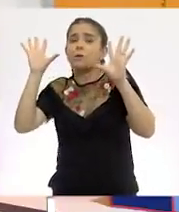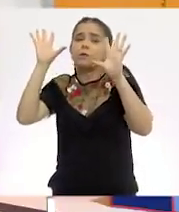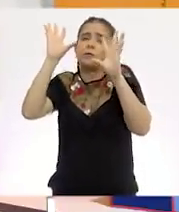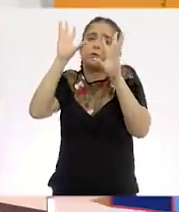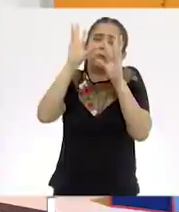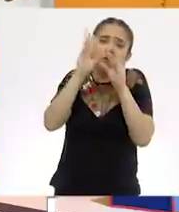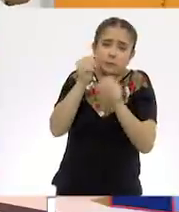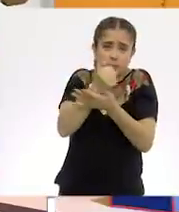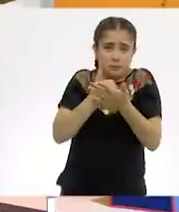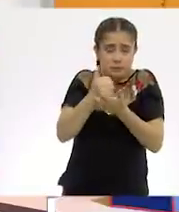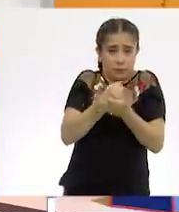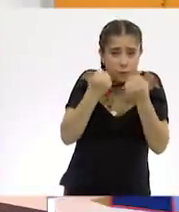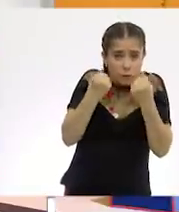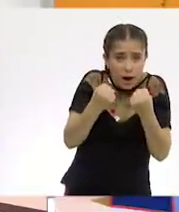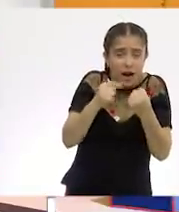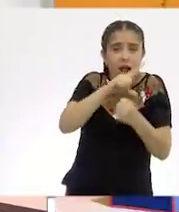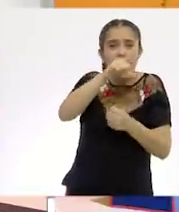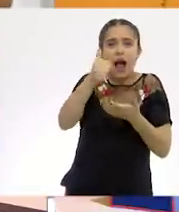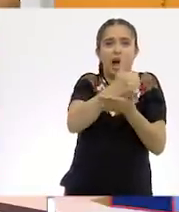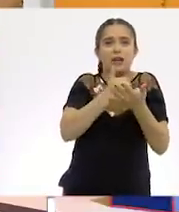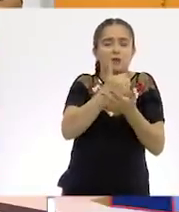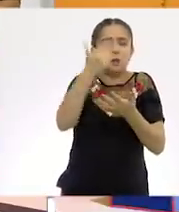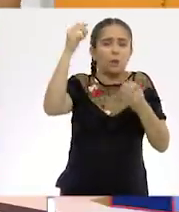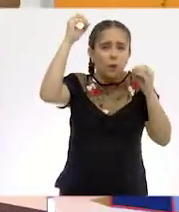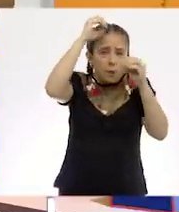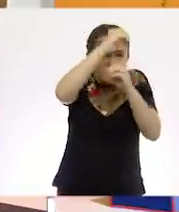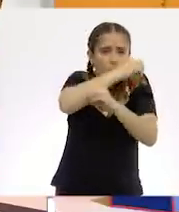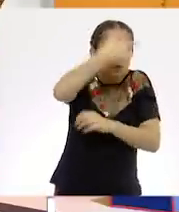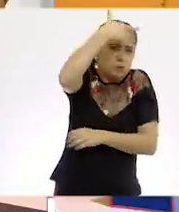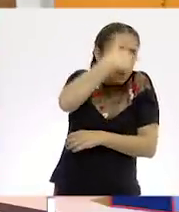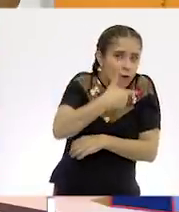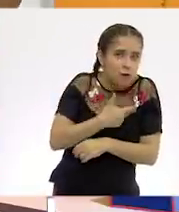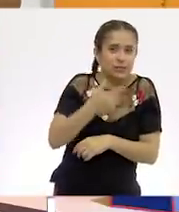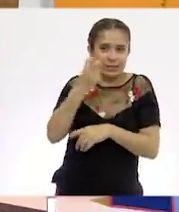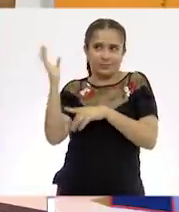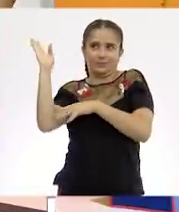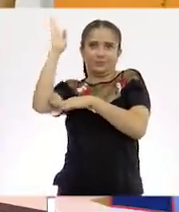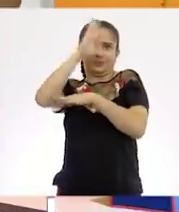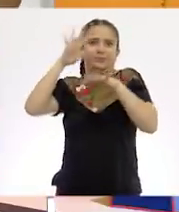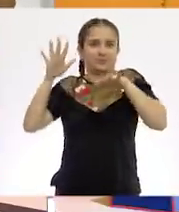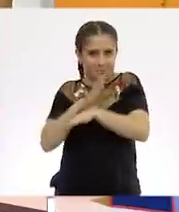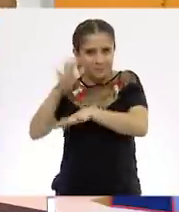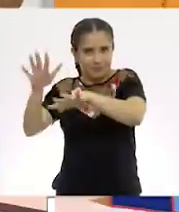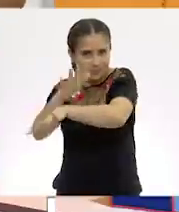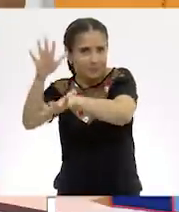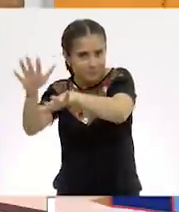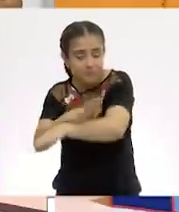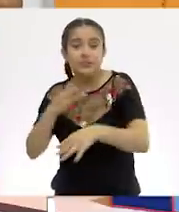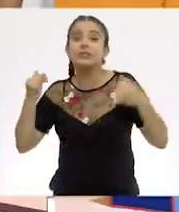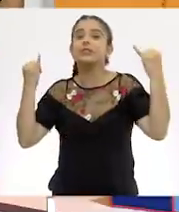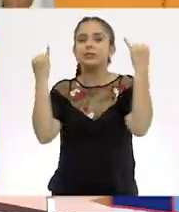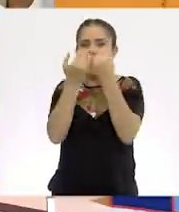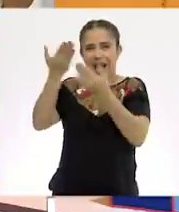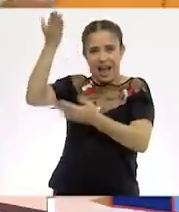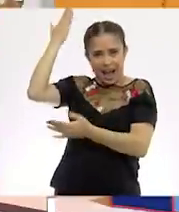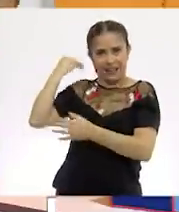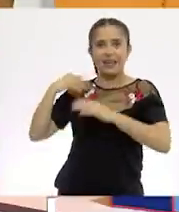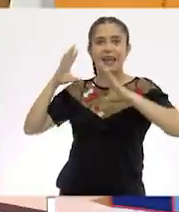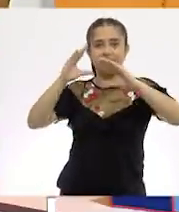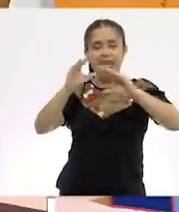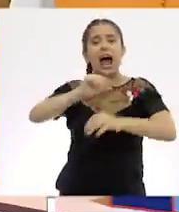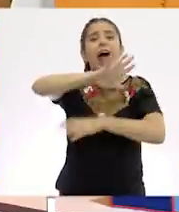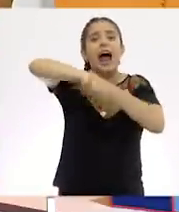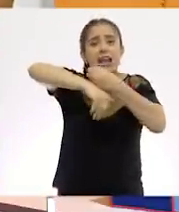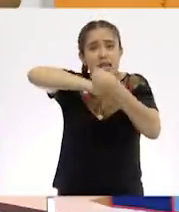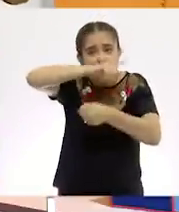azul intenso y después a un tono oscuro. También vimos que algunos animales se comportan de diferente manera a lo largo